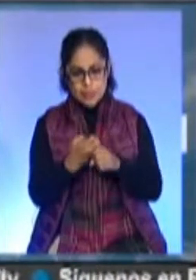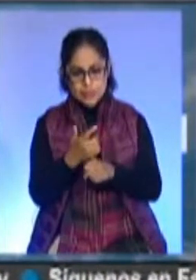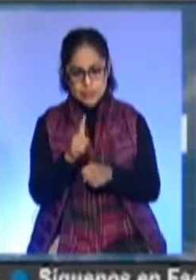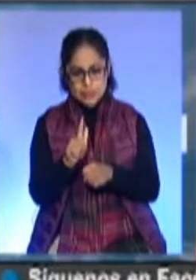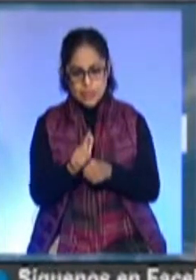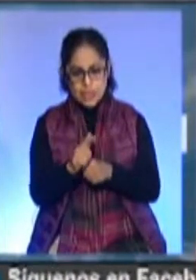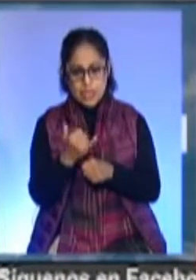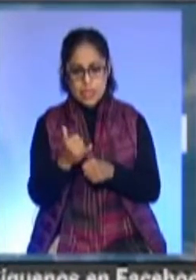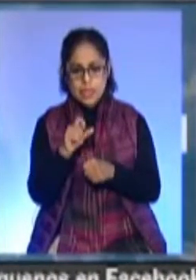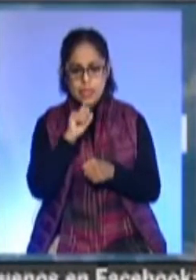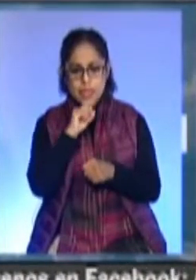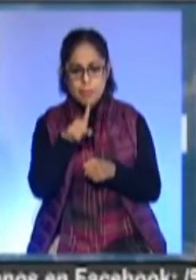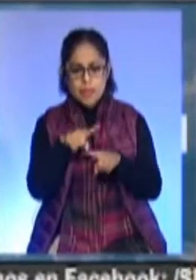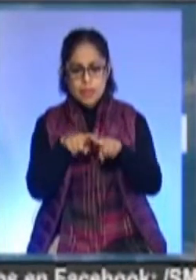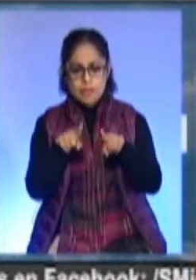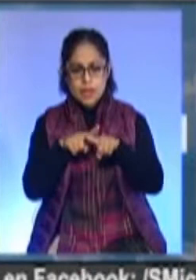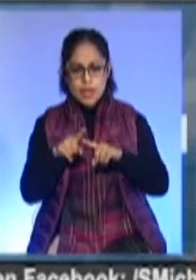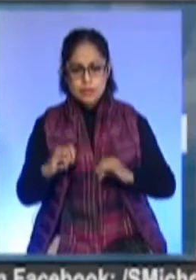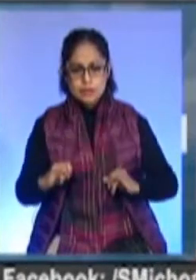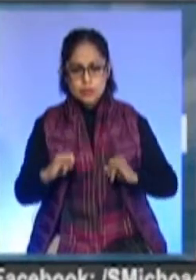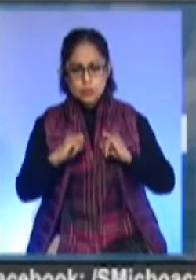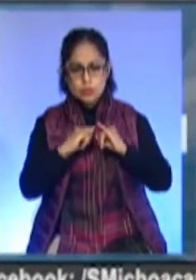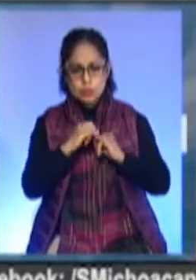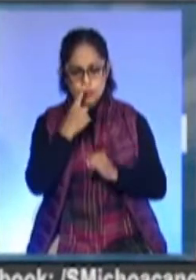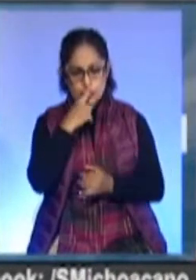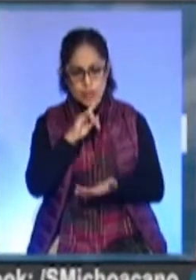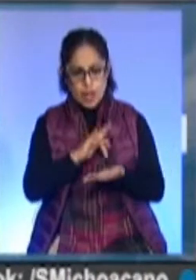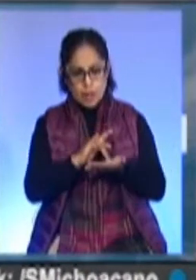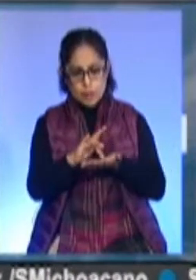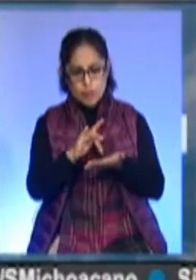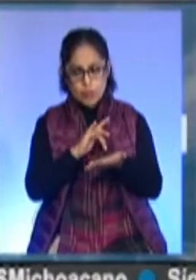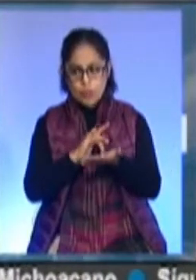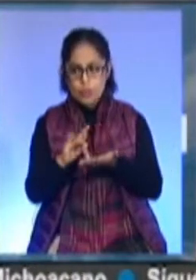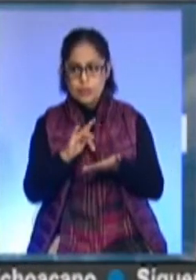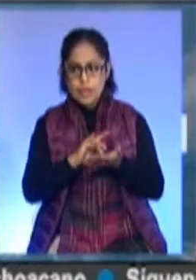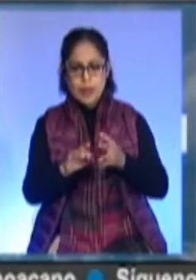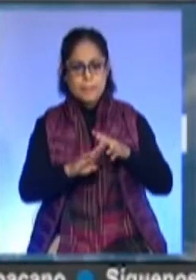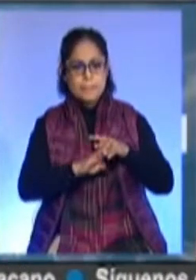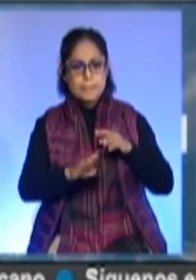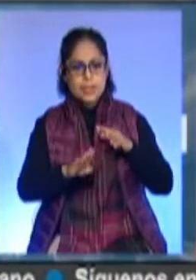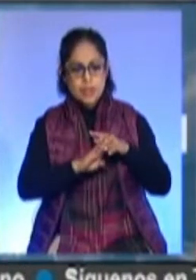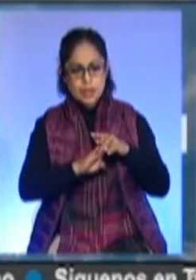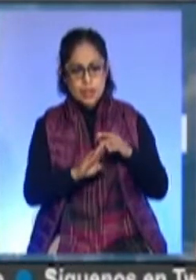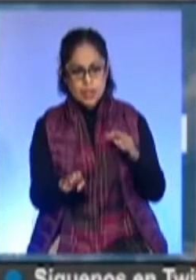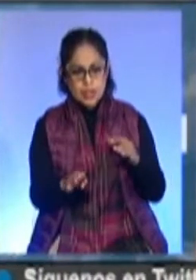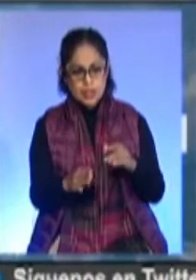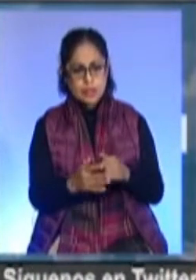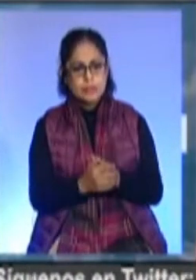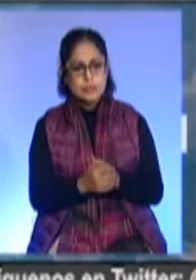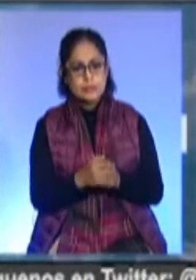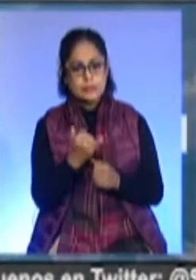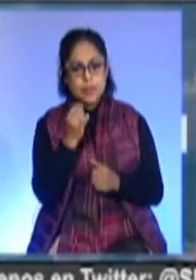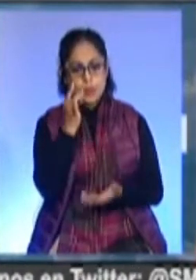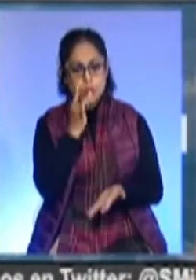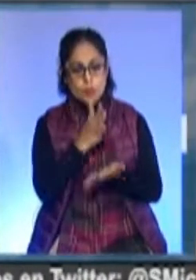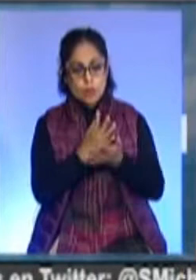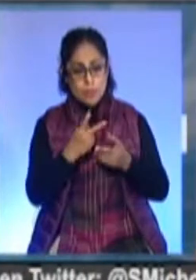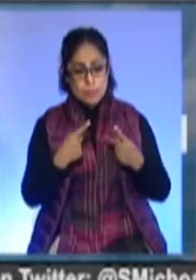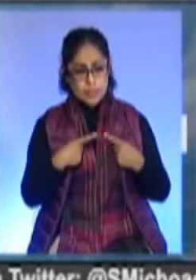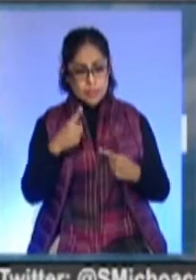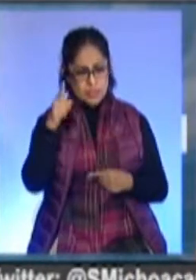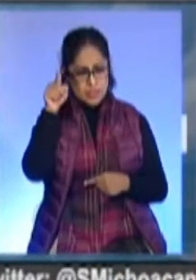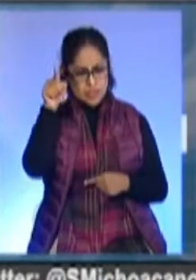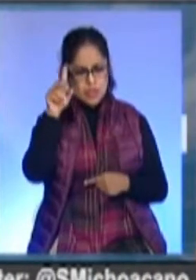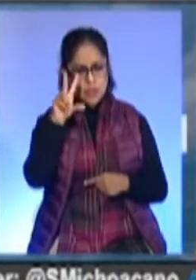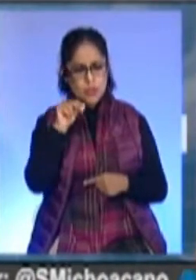diferentes instancias para apoyar al migrante en todos los terrenos, pero no solamente las personas que están allá, sino